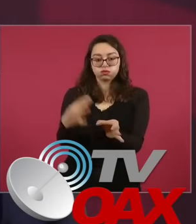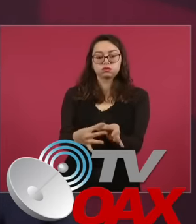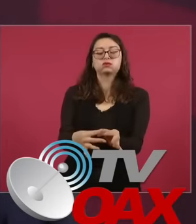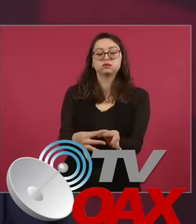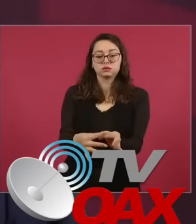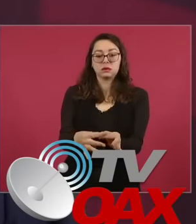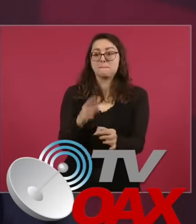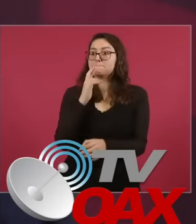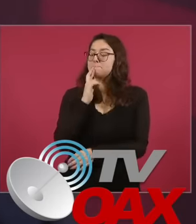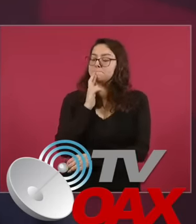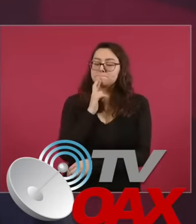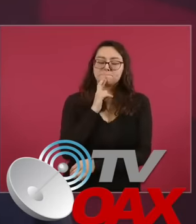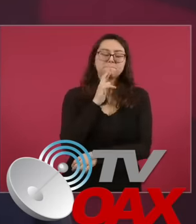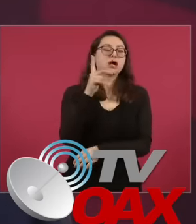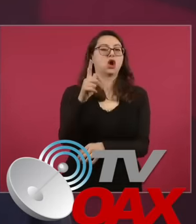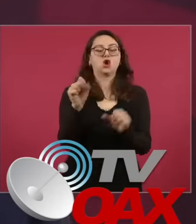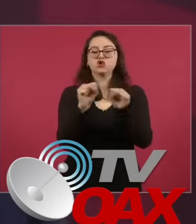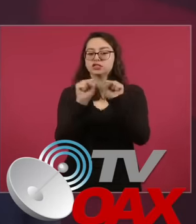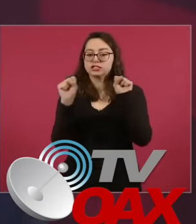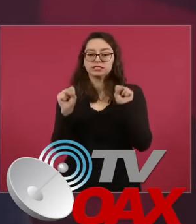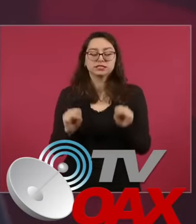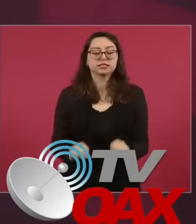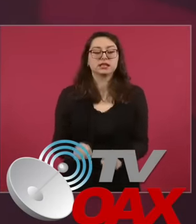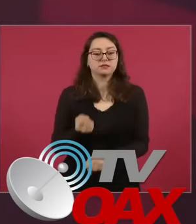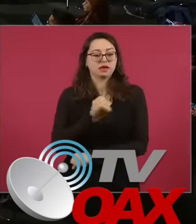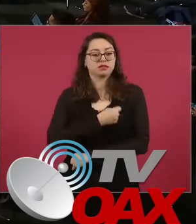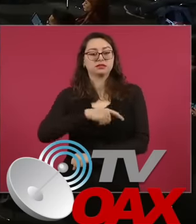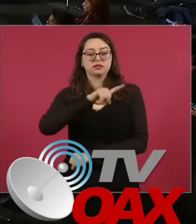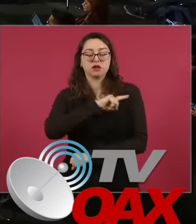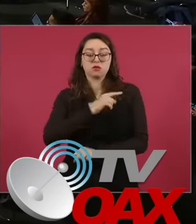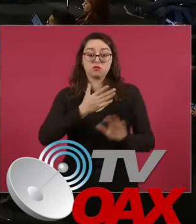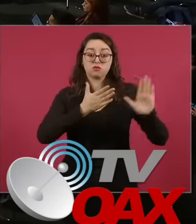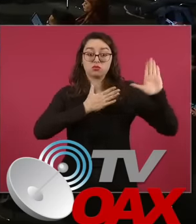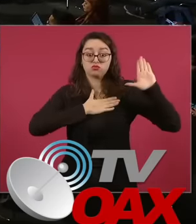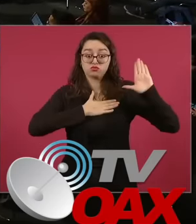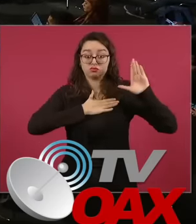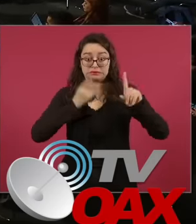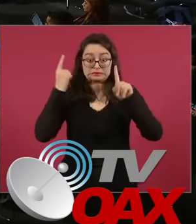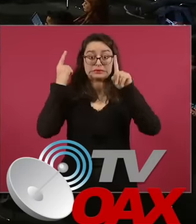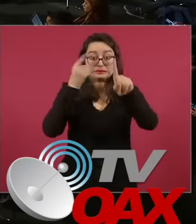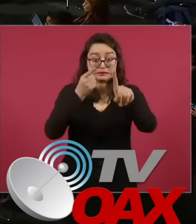Y ese es el compromiso y es un desafío.